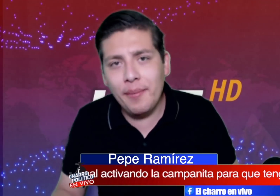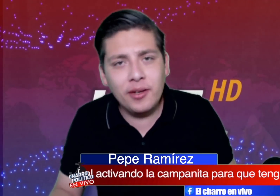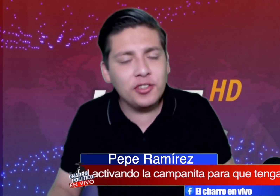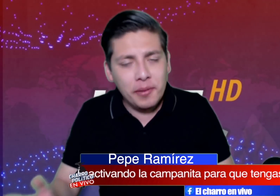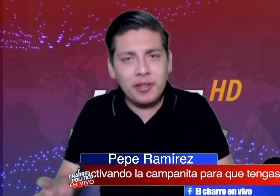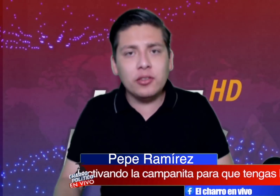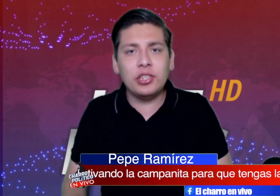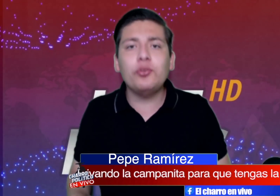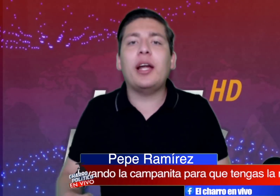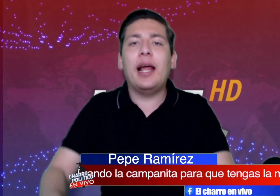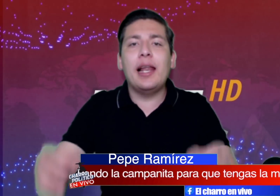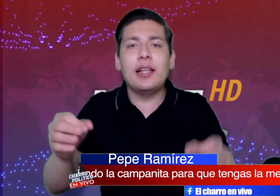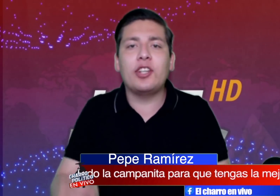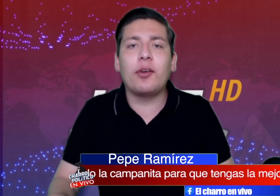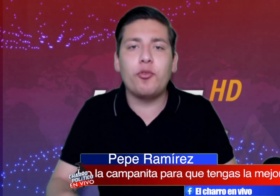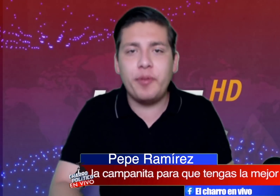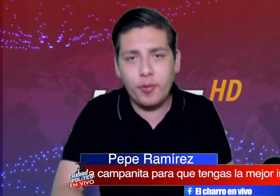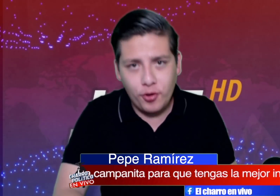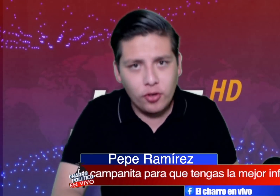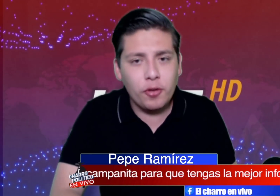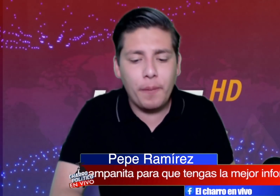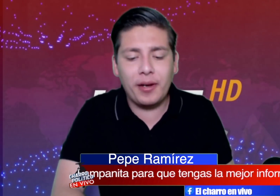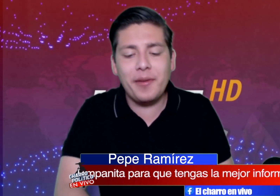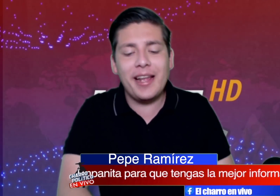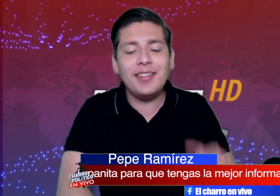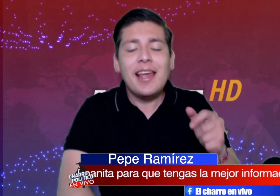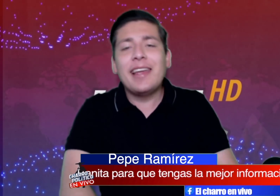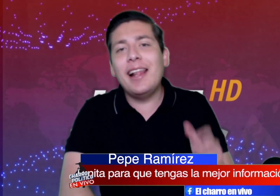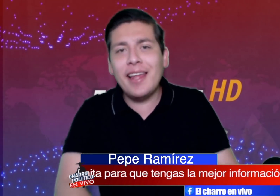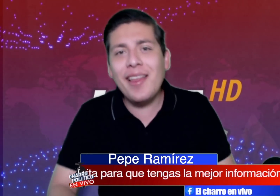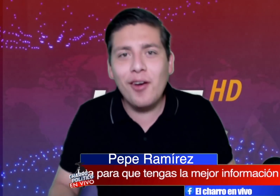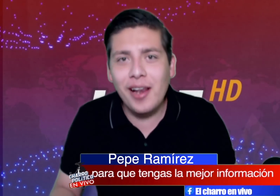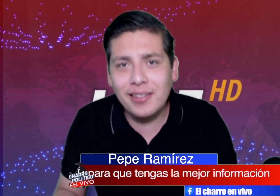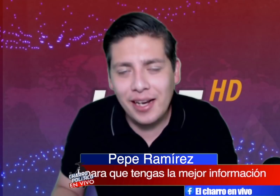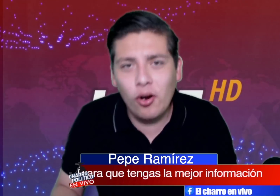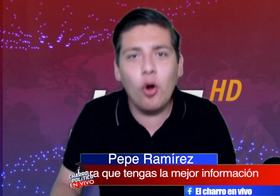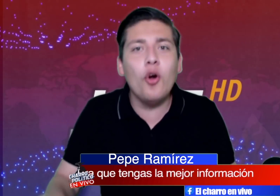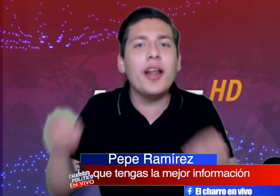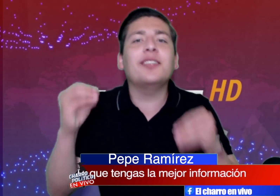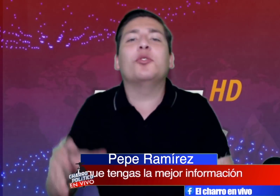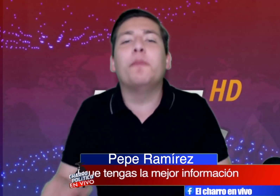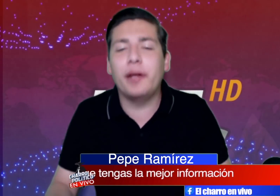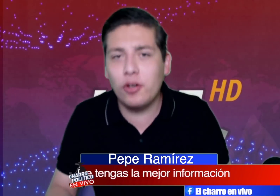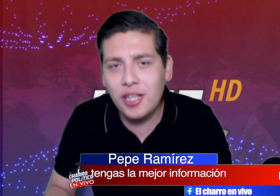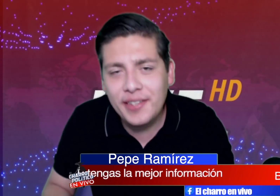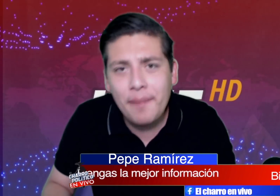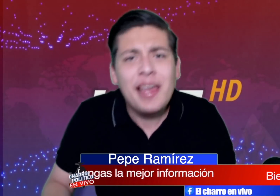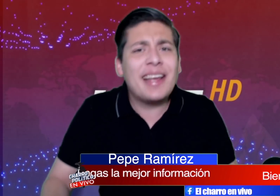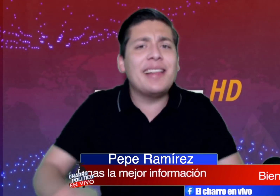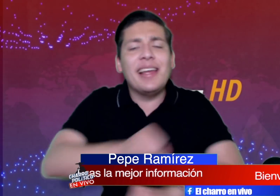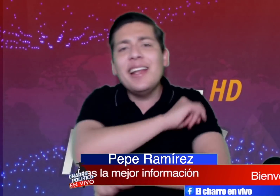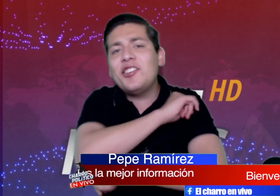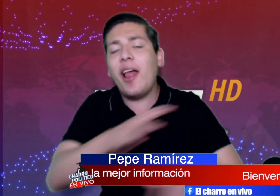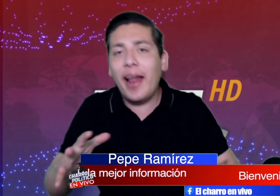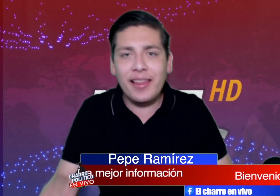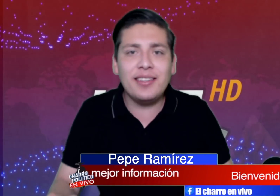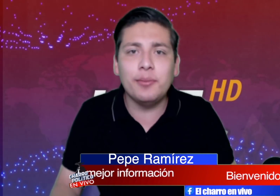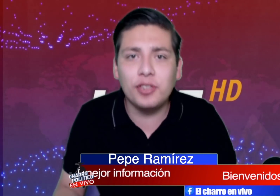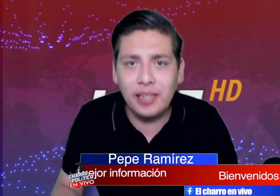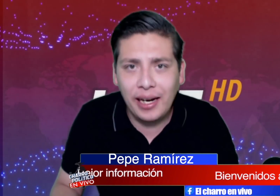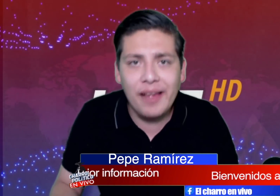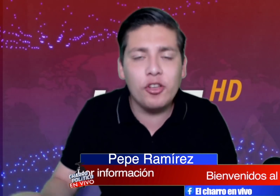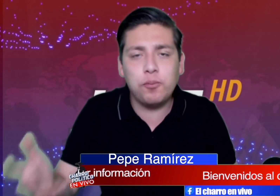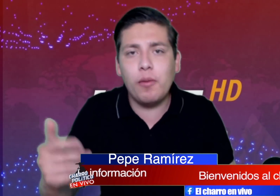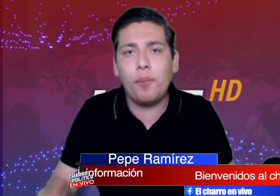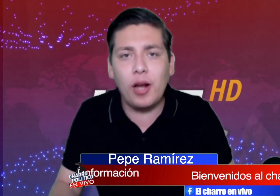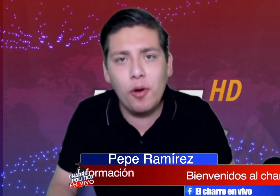Hola, ¿qué tal amigos? Bienvenidos a su canal El Charro en Vivo. Yo soy Pepe Ramírez y el día de hoy les traigo una super noticia que tiene cheladísimos